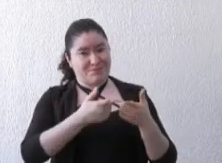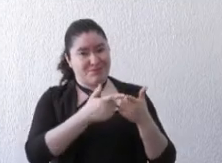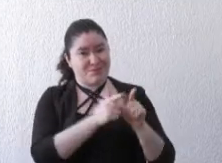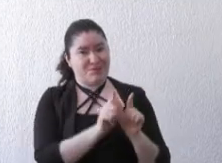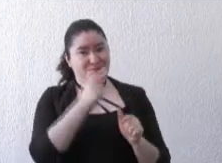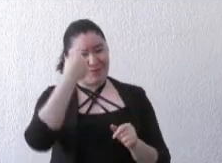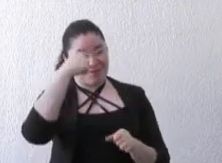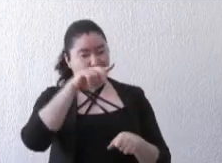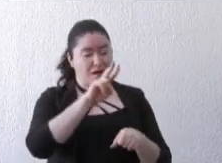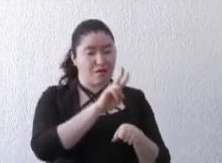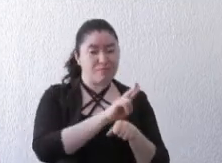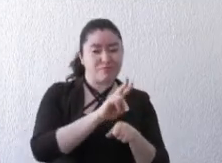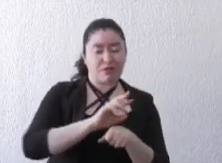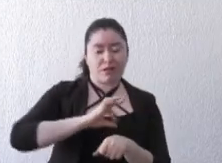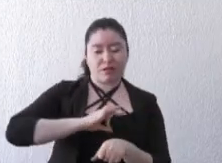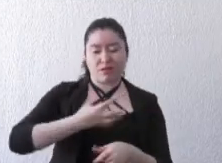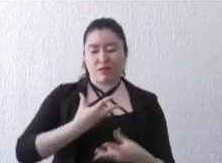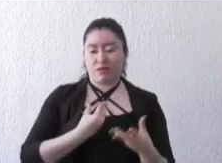tomando estas decisiones.